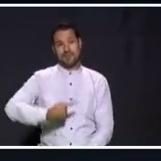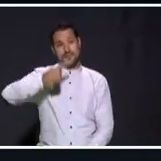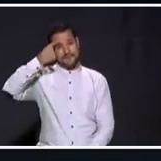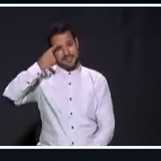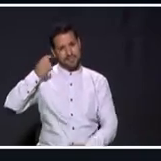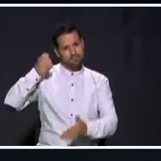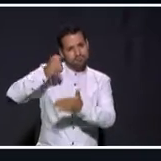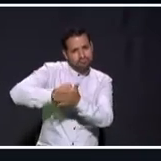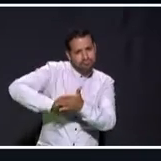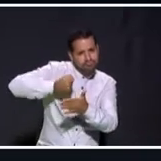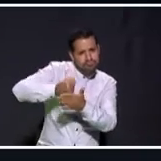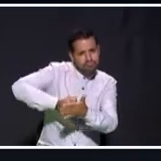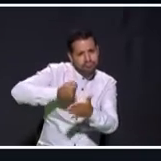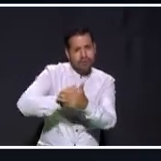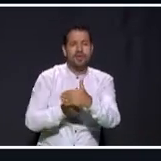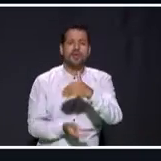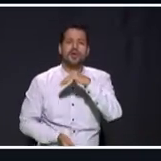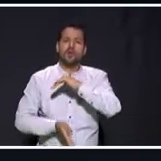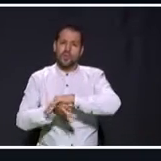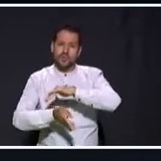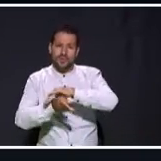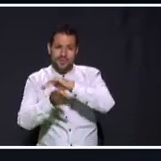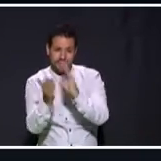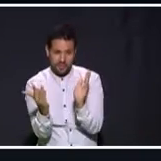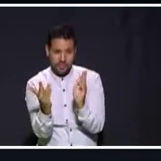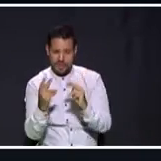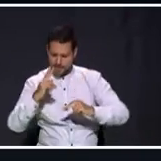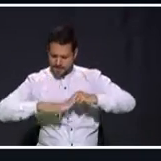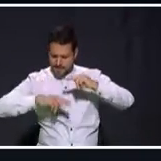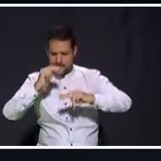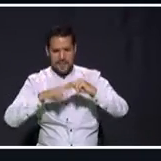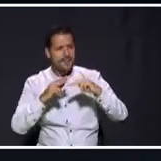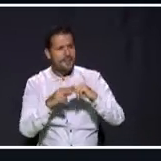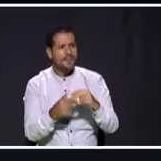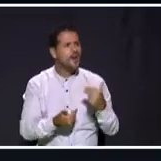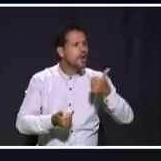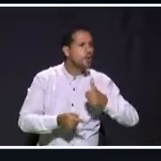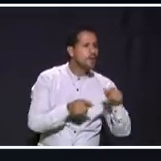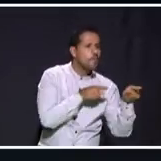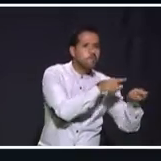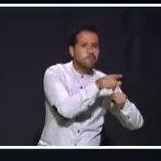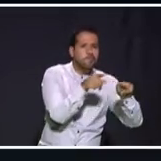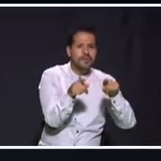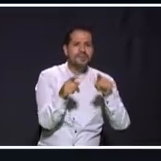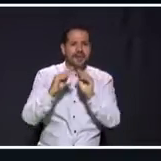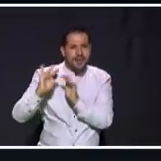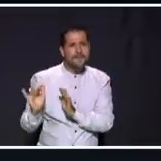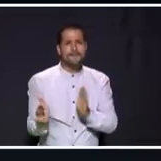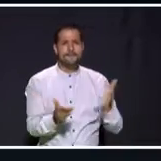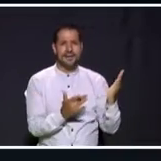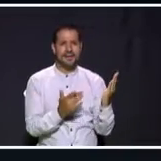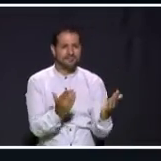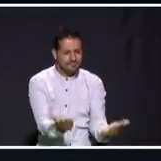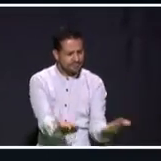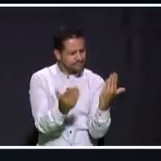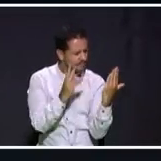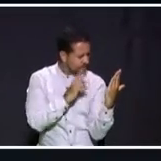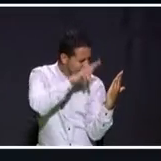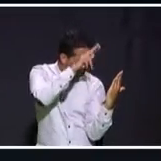siguiente vamos a darle continuidad a todas las grandes obras que están planificadas en el departamento ese ferrocarril de antioquia